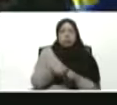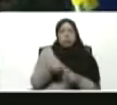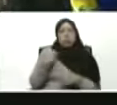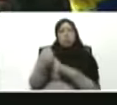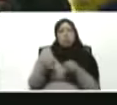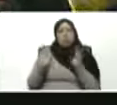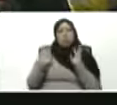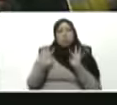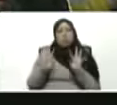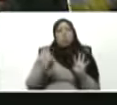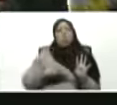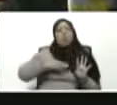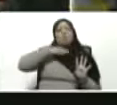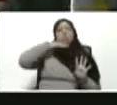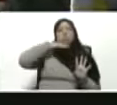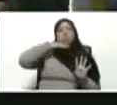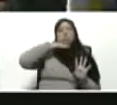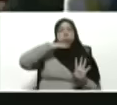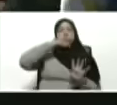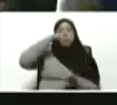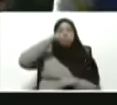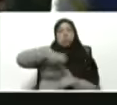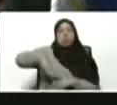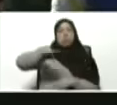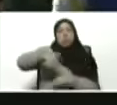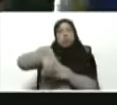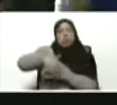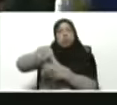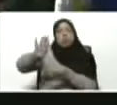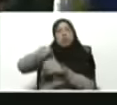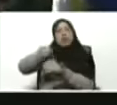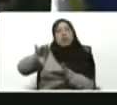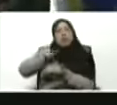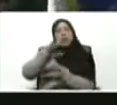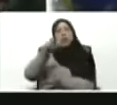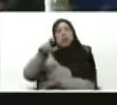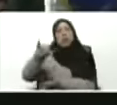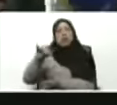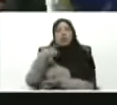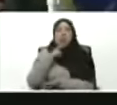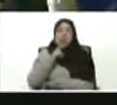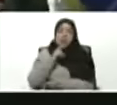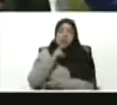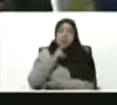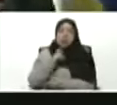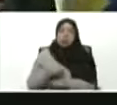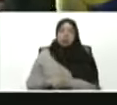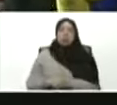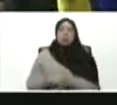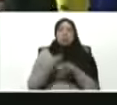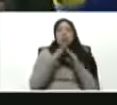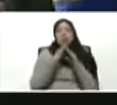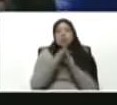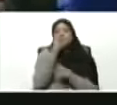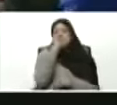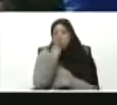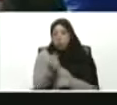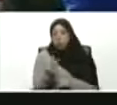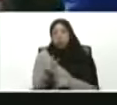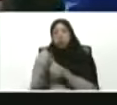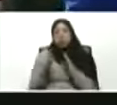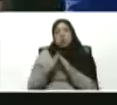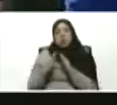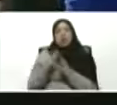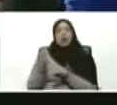estadios? Y para que el pueblo saliera a las calles a cantar sus canciones. En cada hogar humilde, en